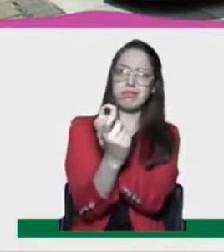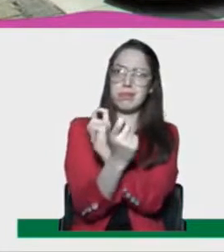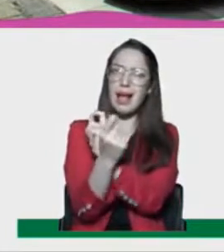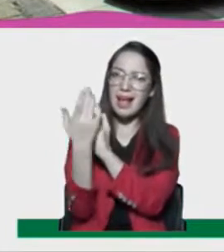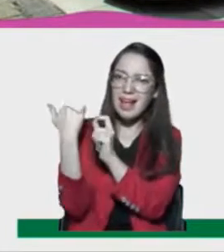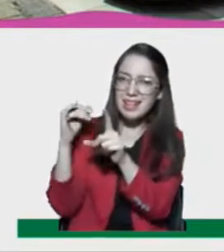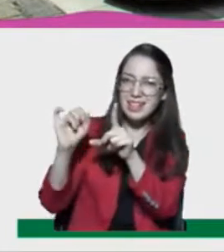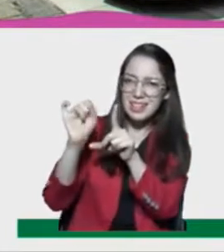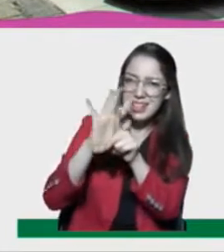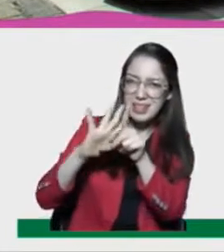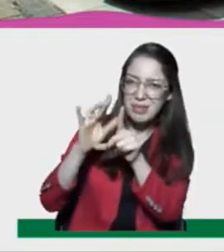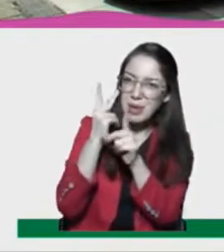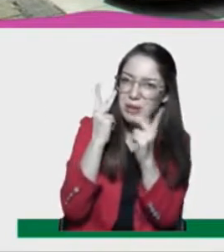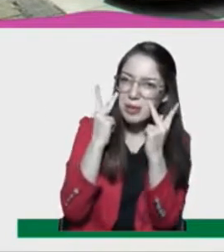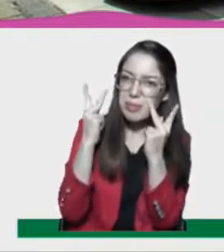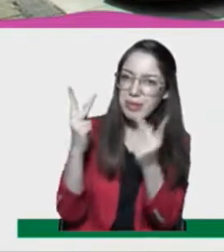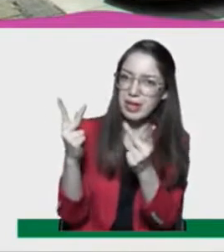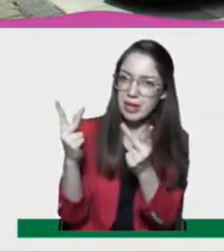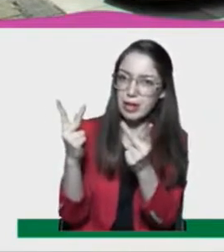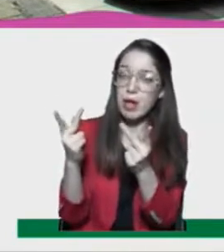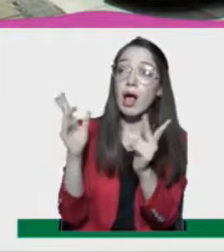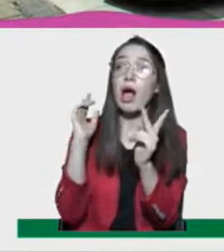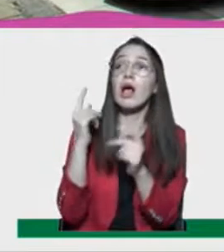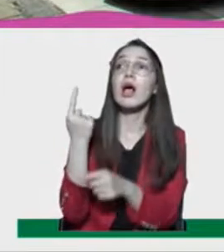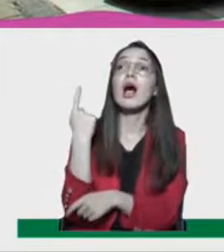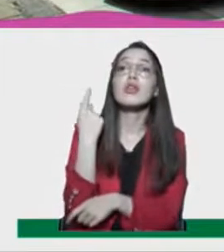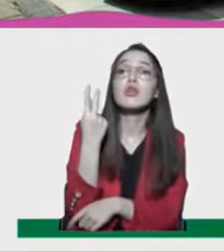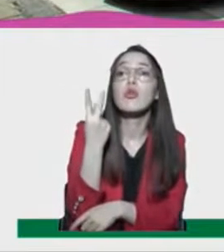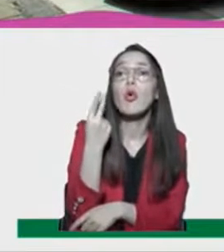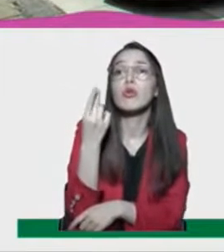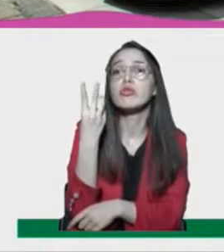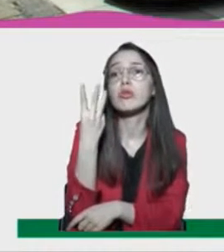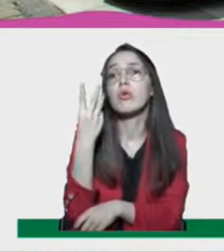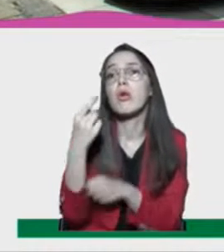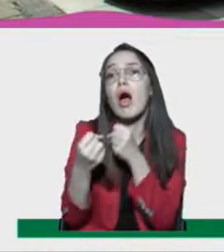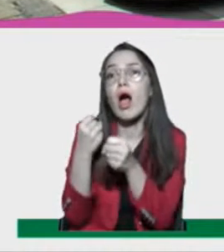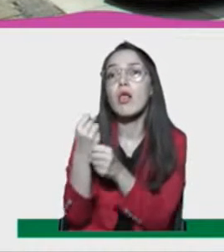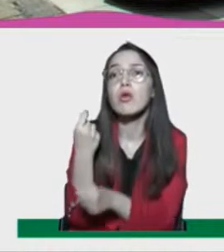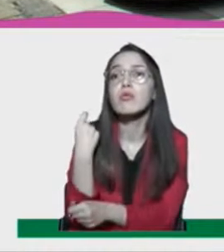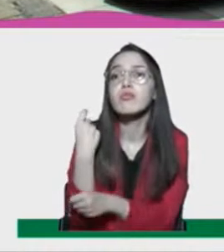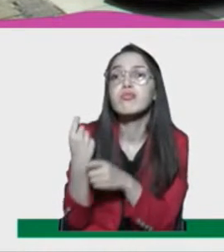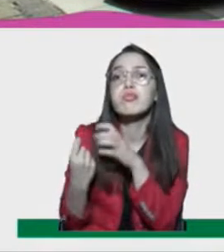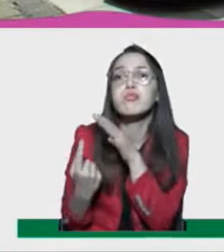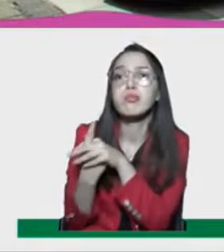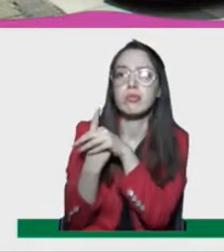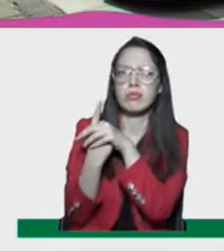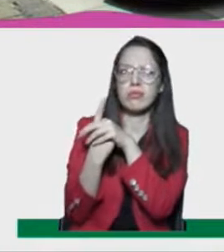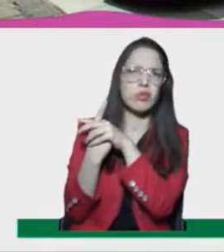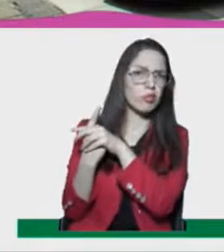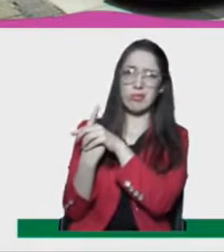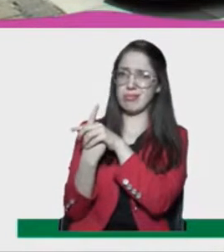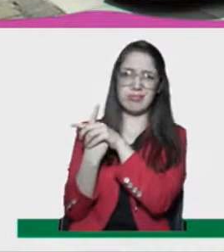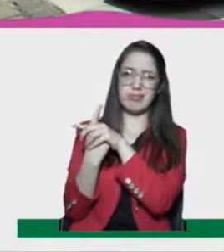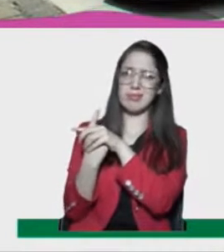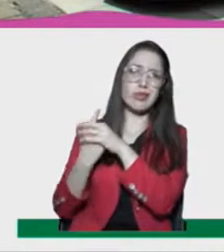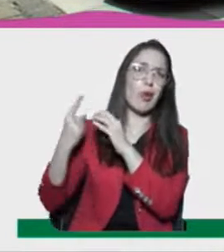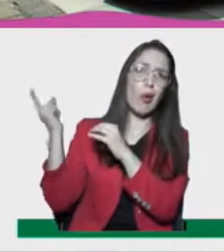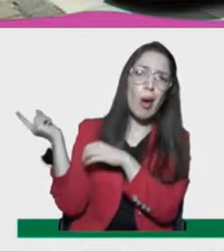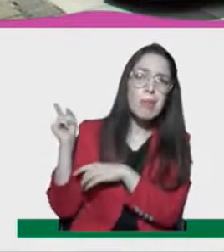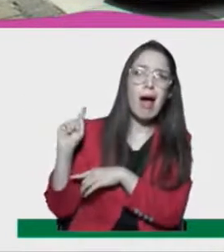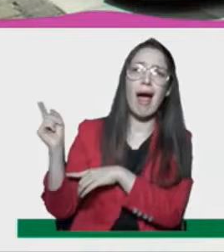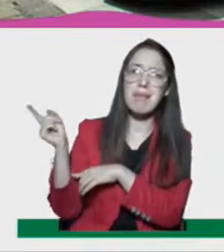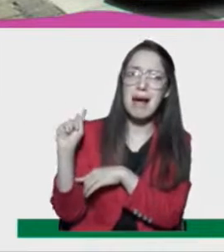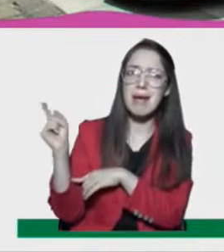video, no es el fruto de 2, 3, 4 años, es una apuesta consecutiva,